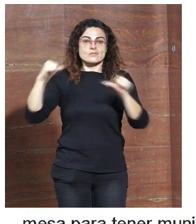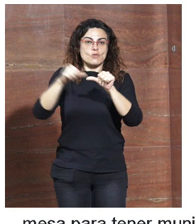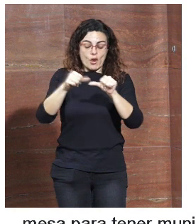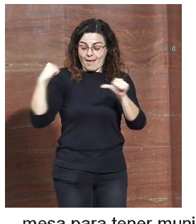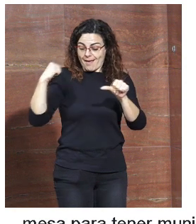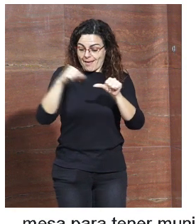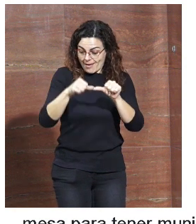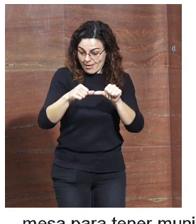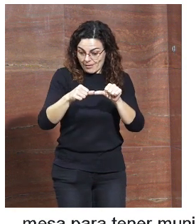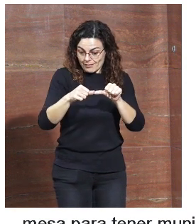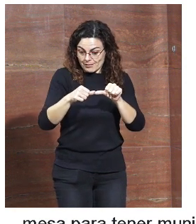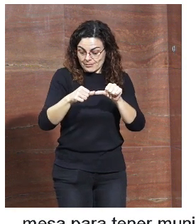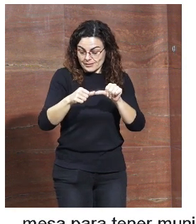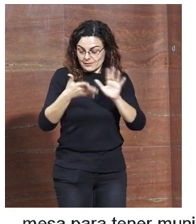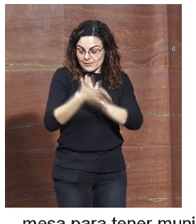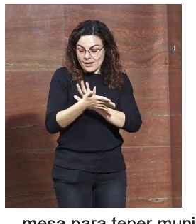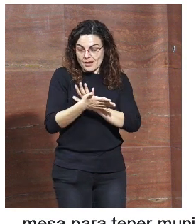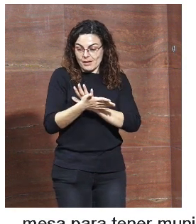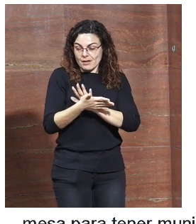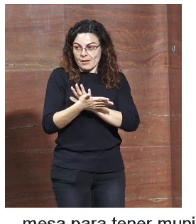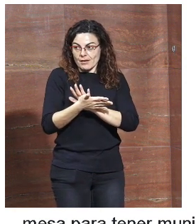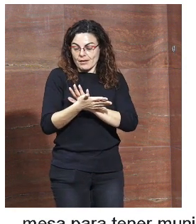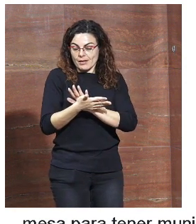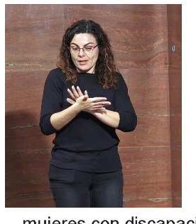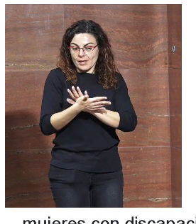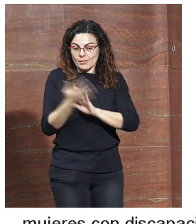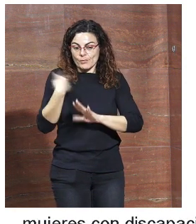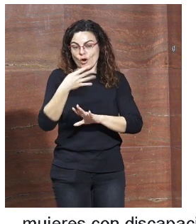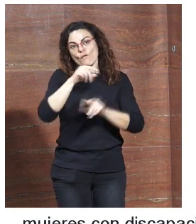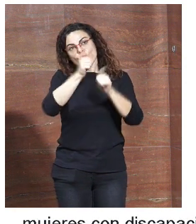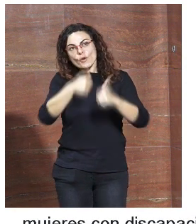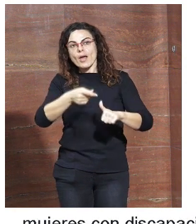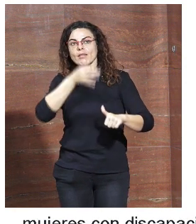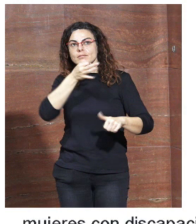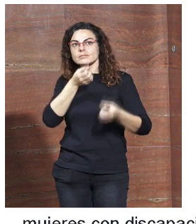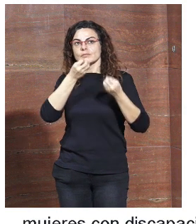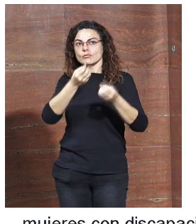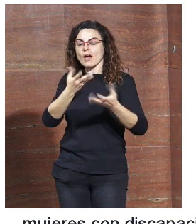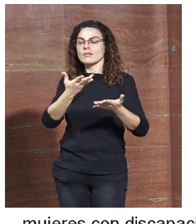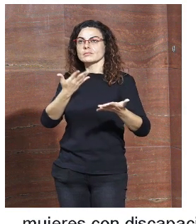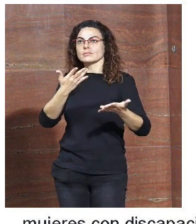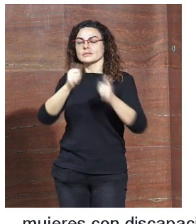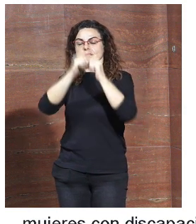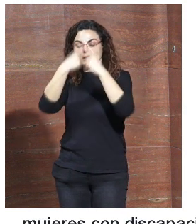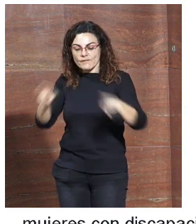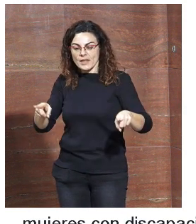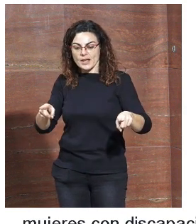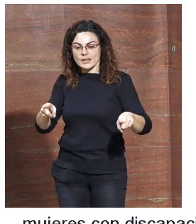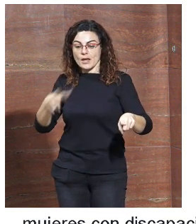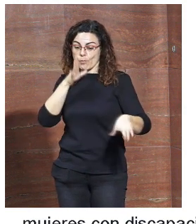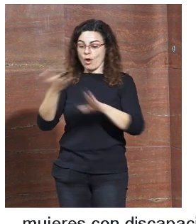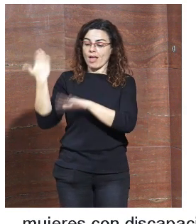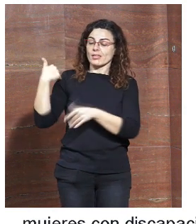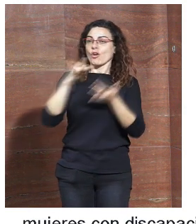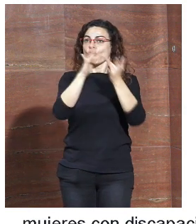historia negada, ¿no?, de a la hora de hacer las relatorias, pues bueno, es la perpetuación, ¿no?, a veces de las relaciones machistas y patriarcales también